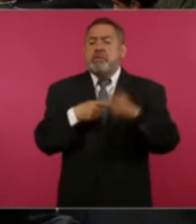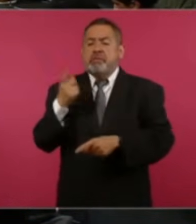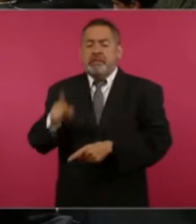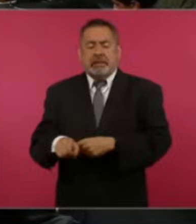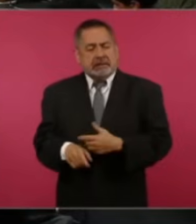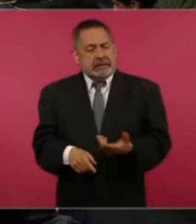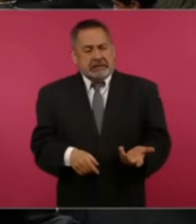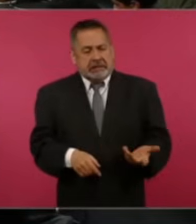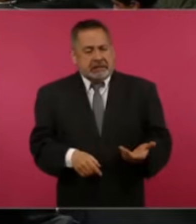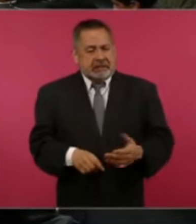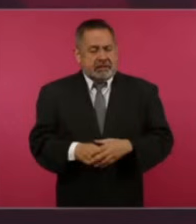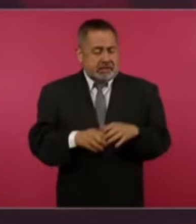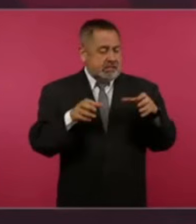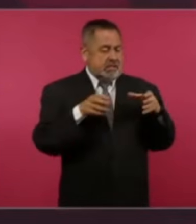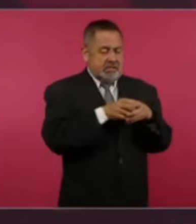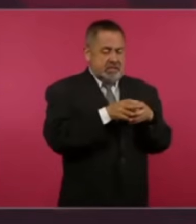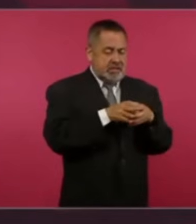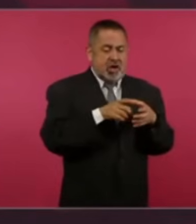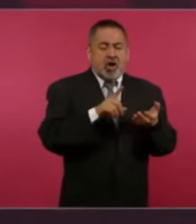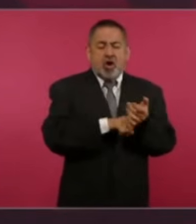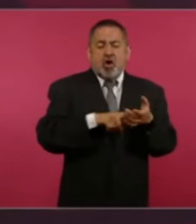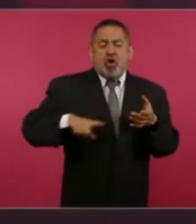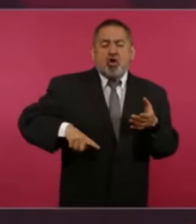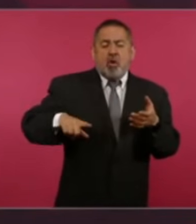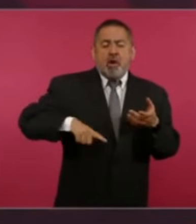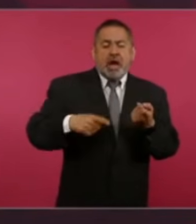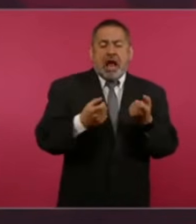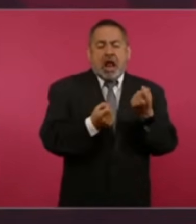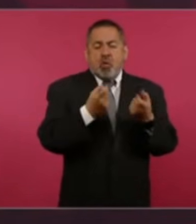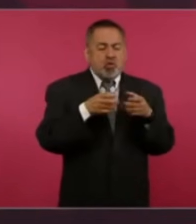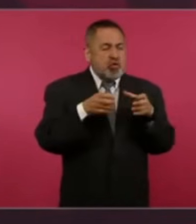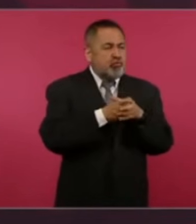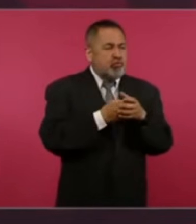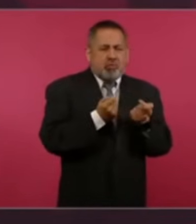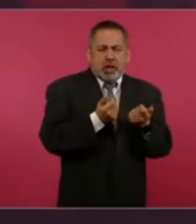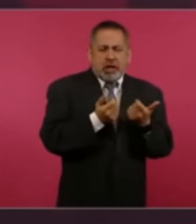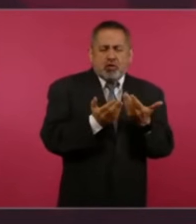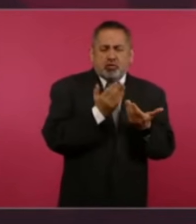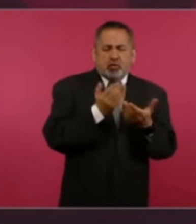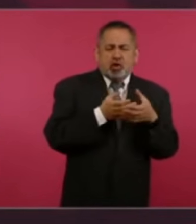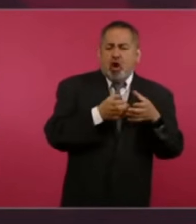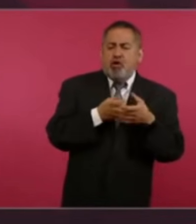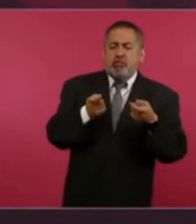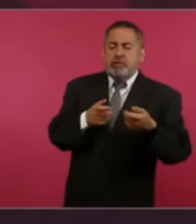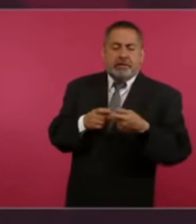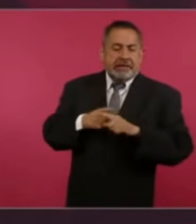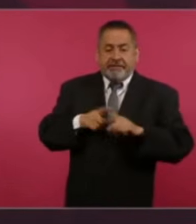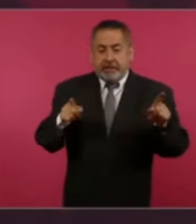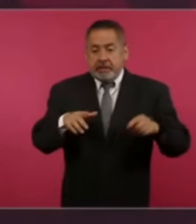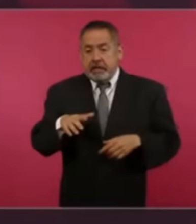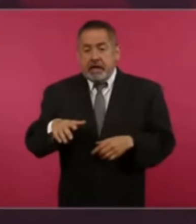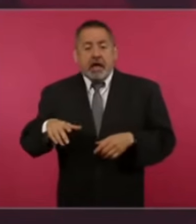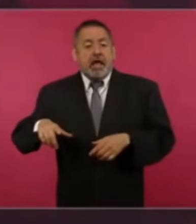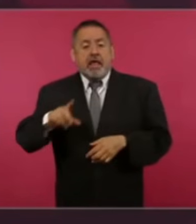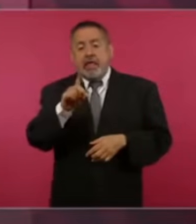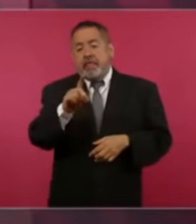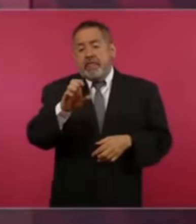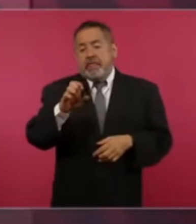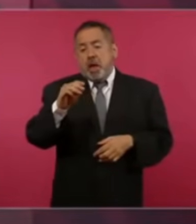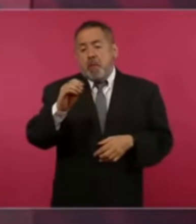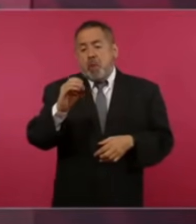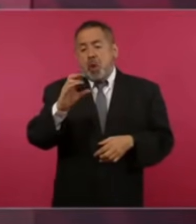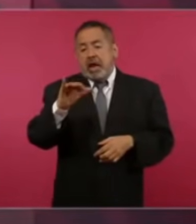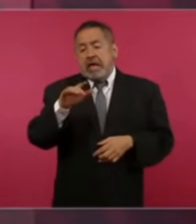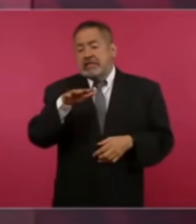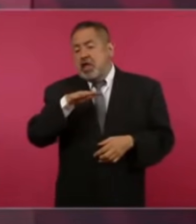La oligarquía es el gobierno de una minoría, la democracia es el gobierno del pueblo.